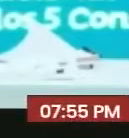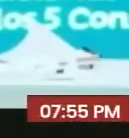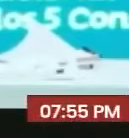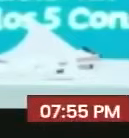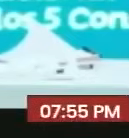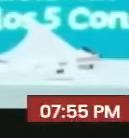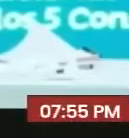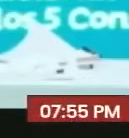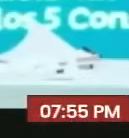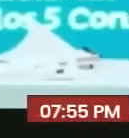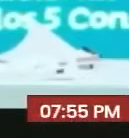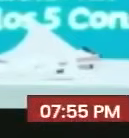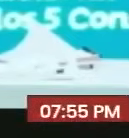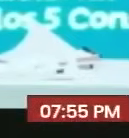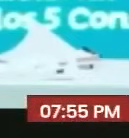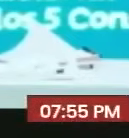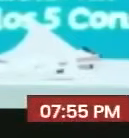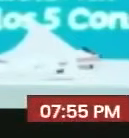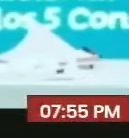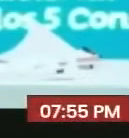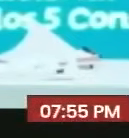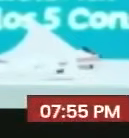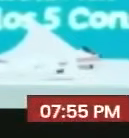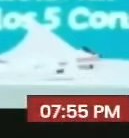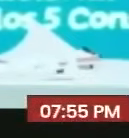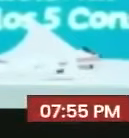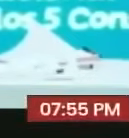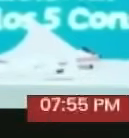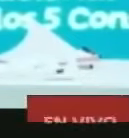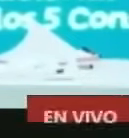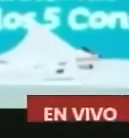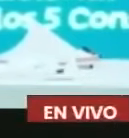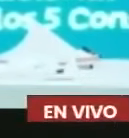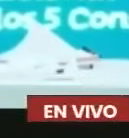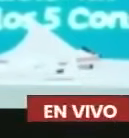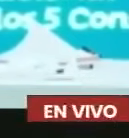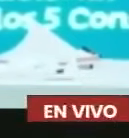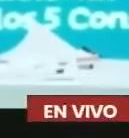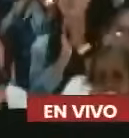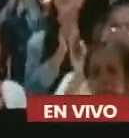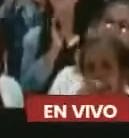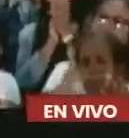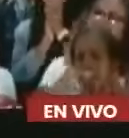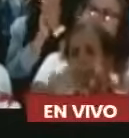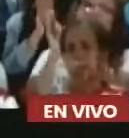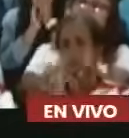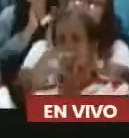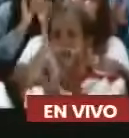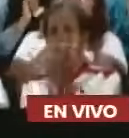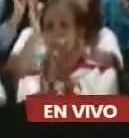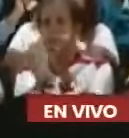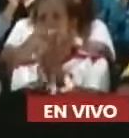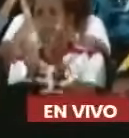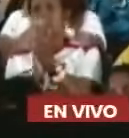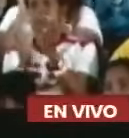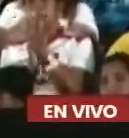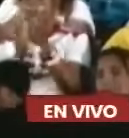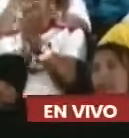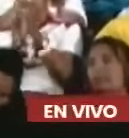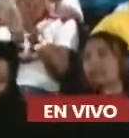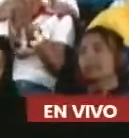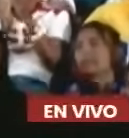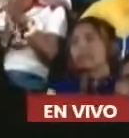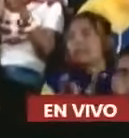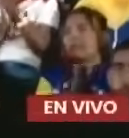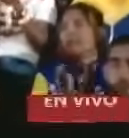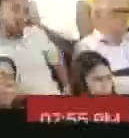nuevas realidades a nivel local, municipal, regional, nacional. Revolucionar todo, cambiar todo